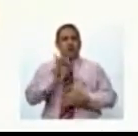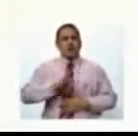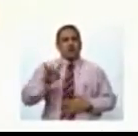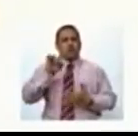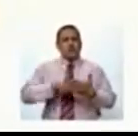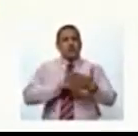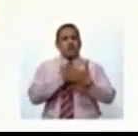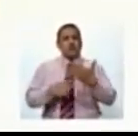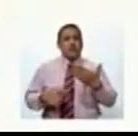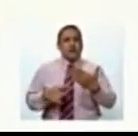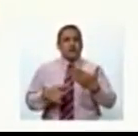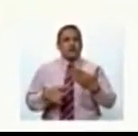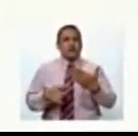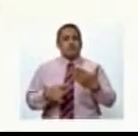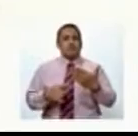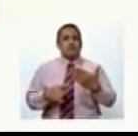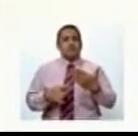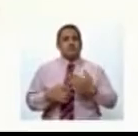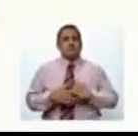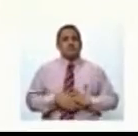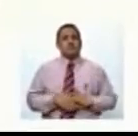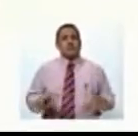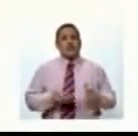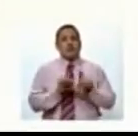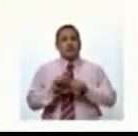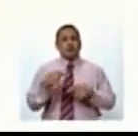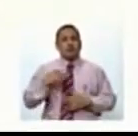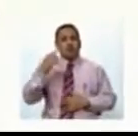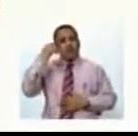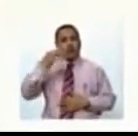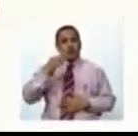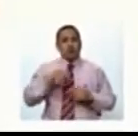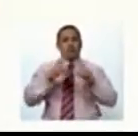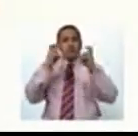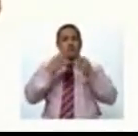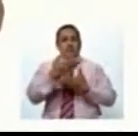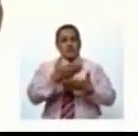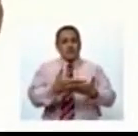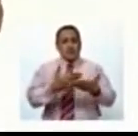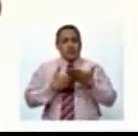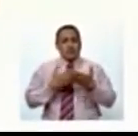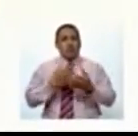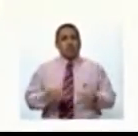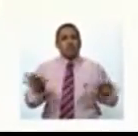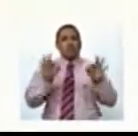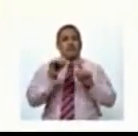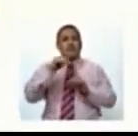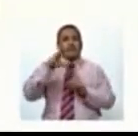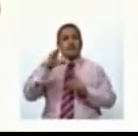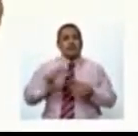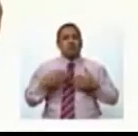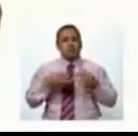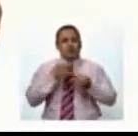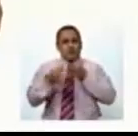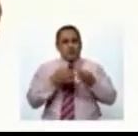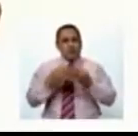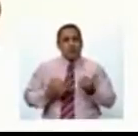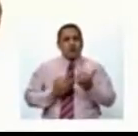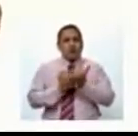nulidad. Entonces, yo creo que el tema del apercibimiento es un tema importante. El TC creo que pudo haberlo